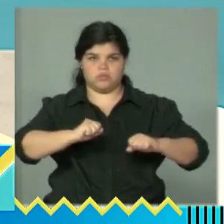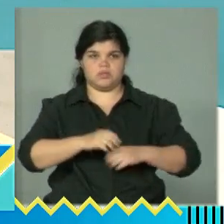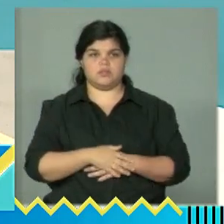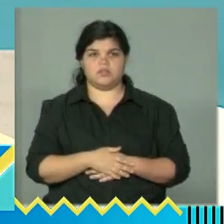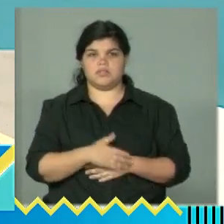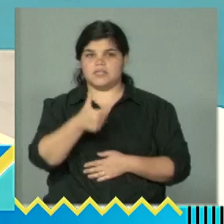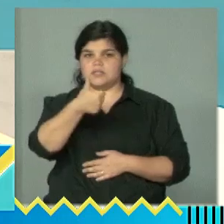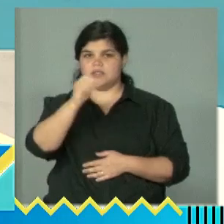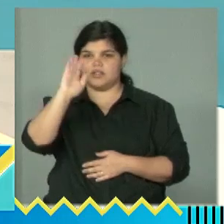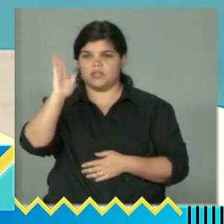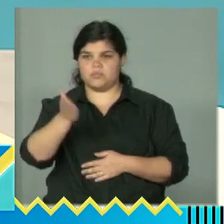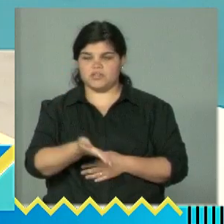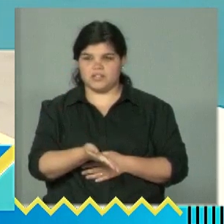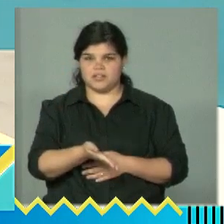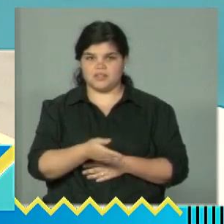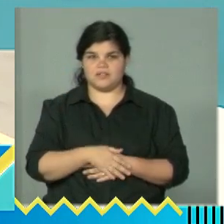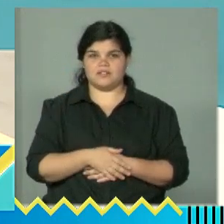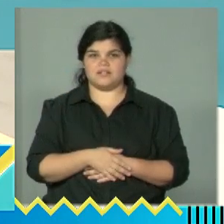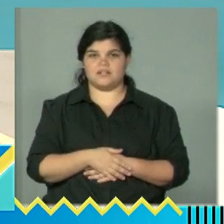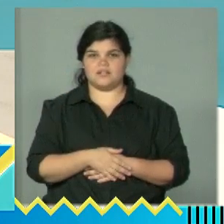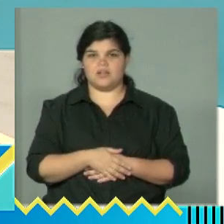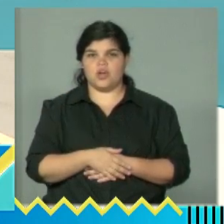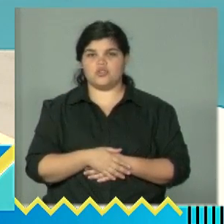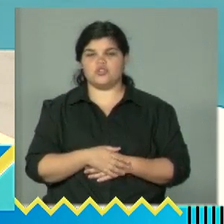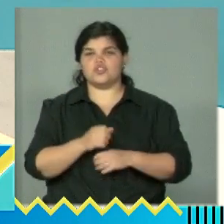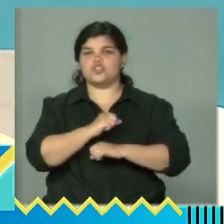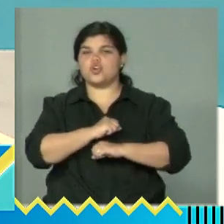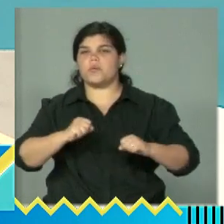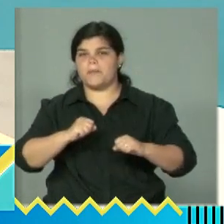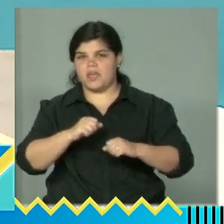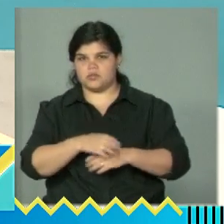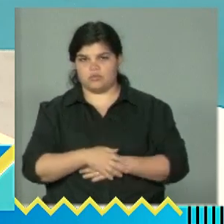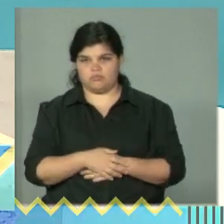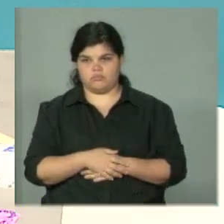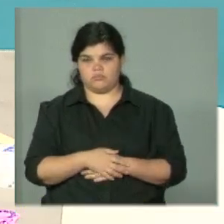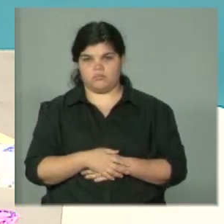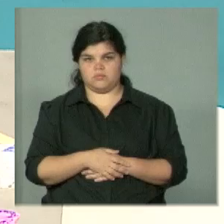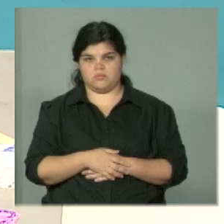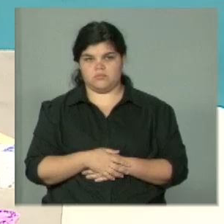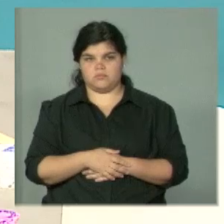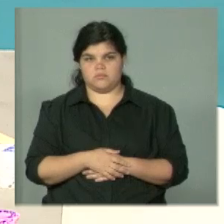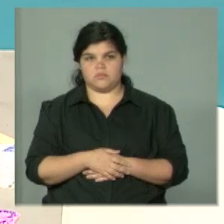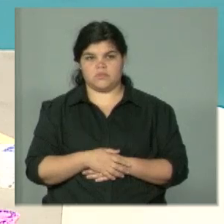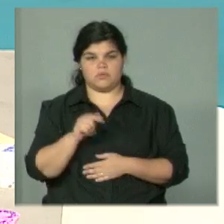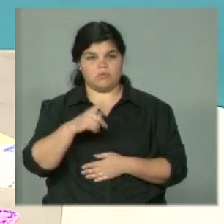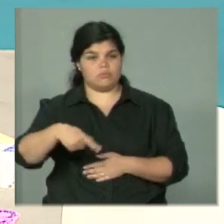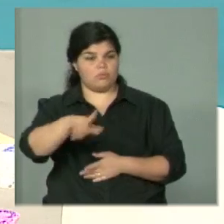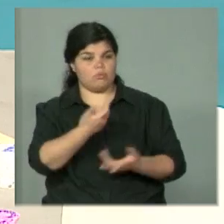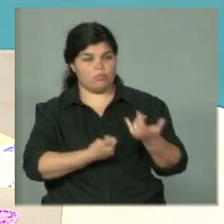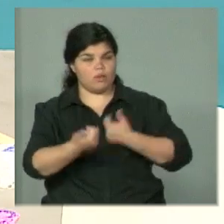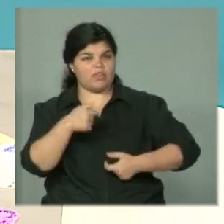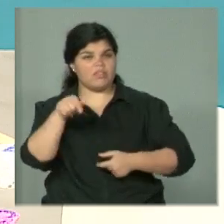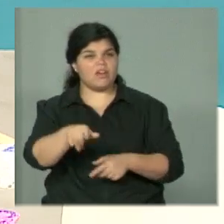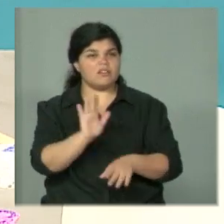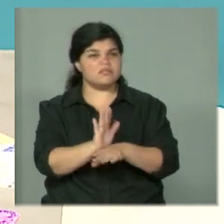el 60% padece de sobrepeso. Sí. Muy bien. ¿Nos cuentan esa maqueta un poquito? Bueno,